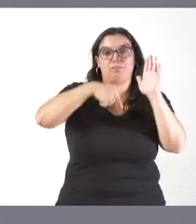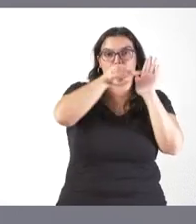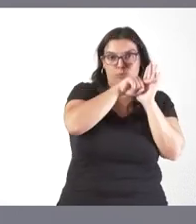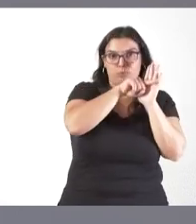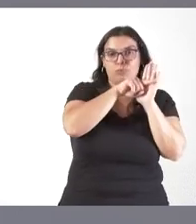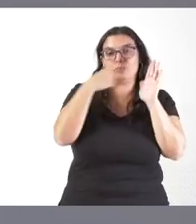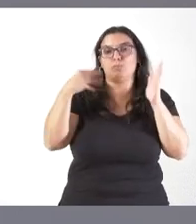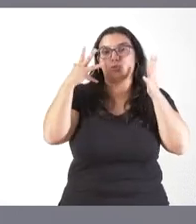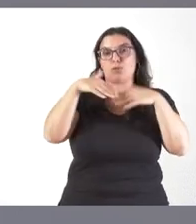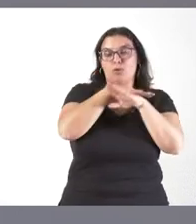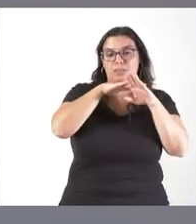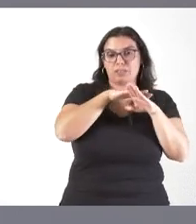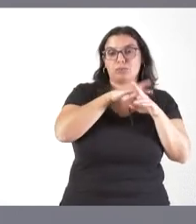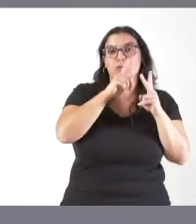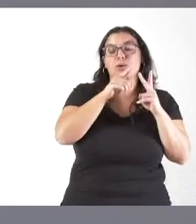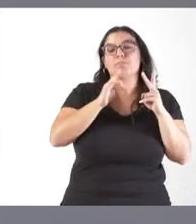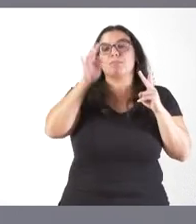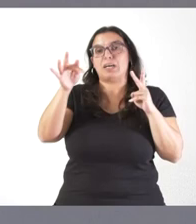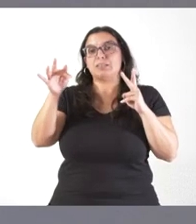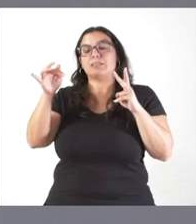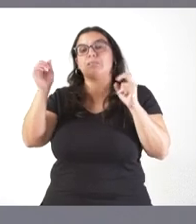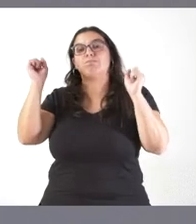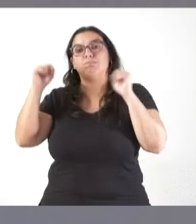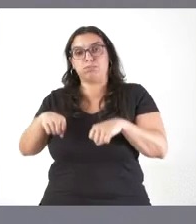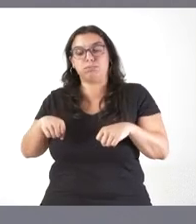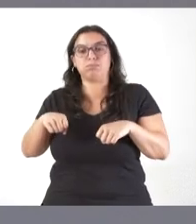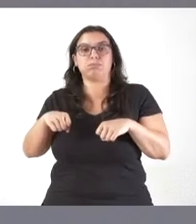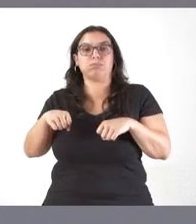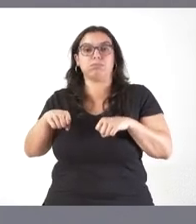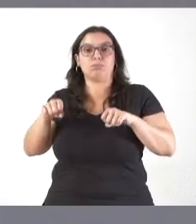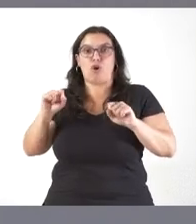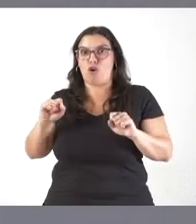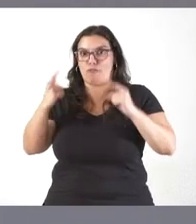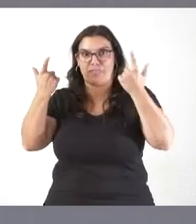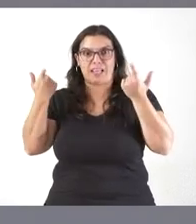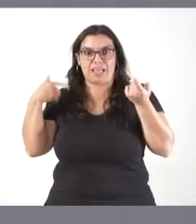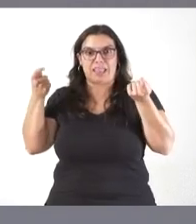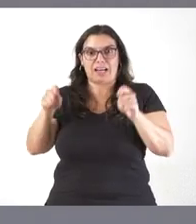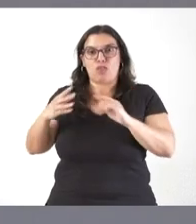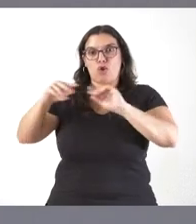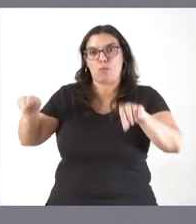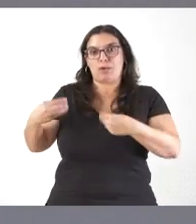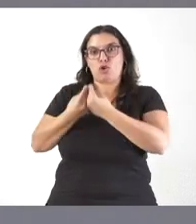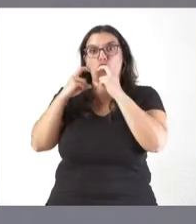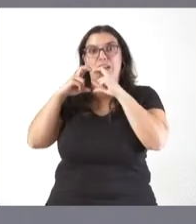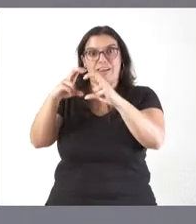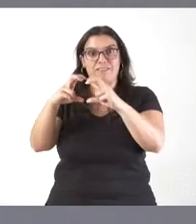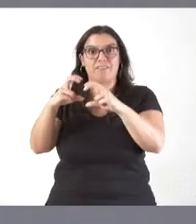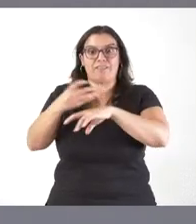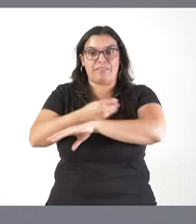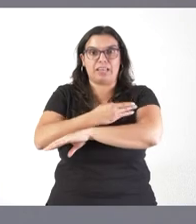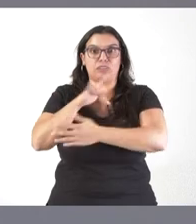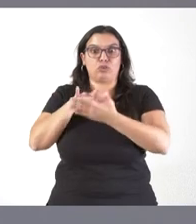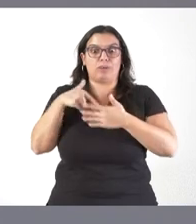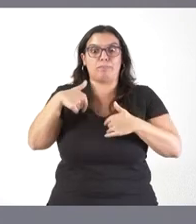por parte del Consejo de ministros como el acuerdo definitivo en torno al convenio con refe pues se produzca lo